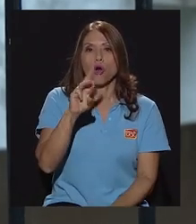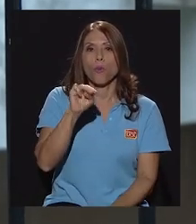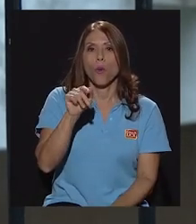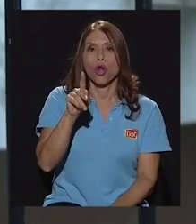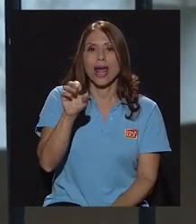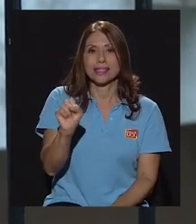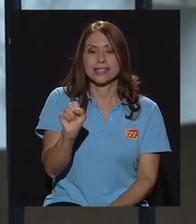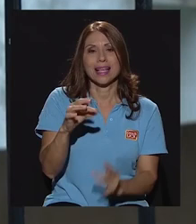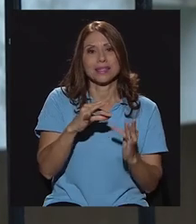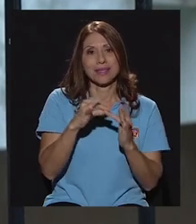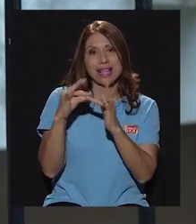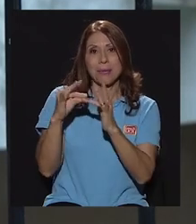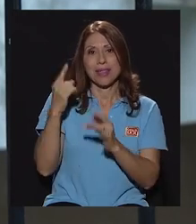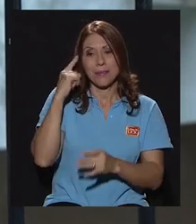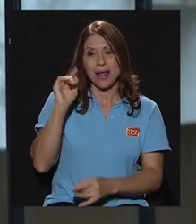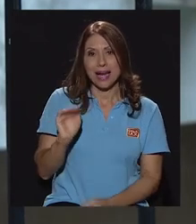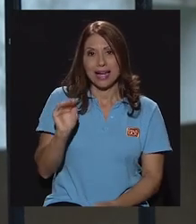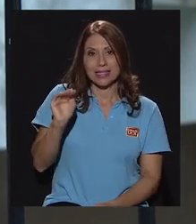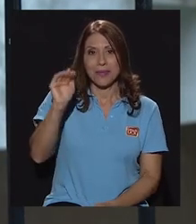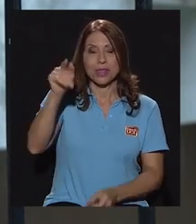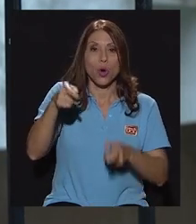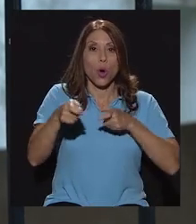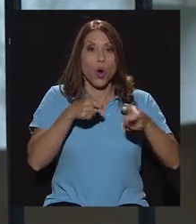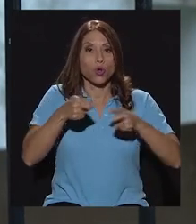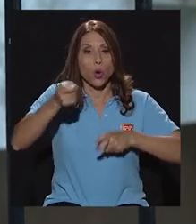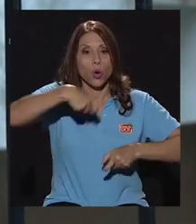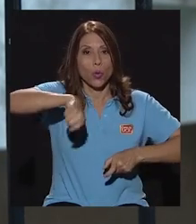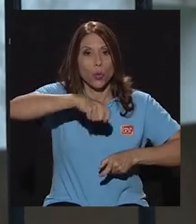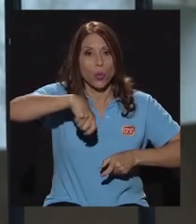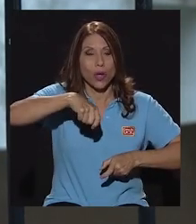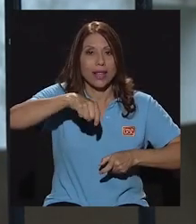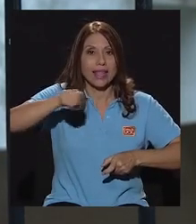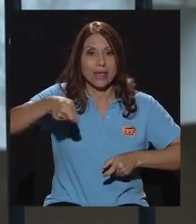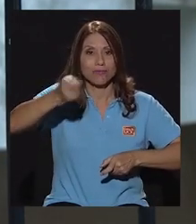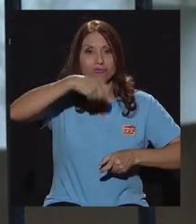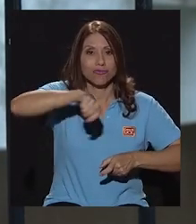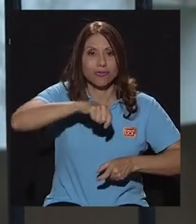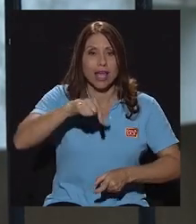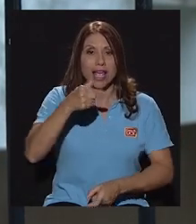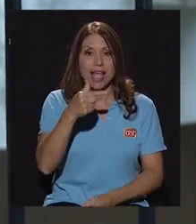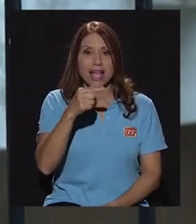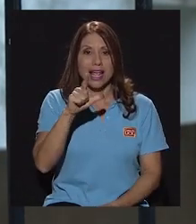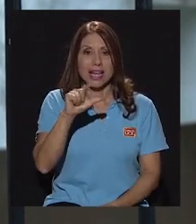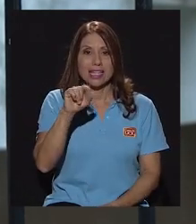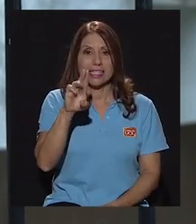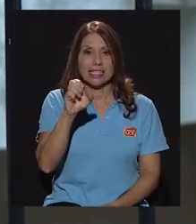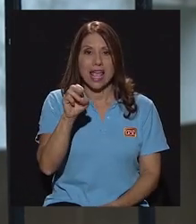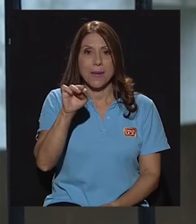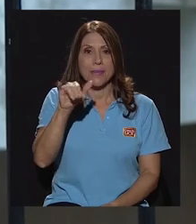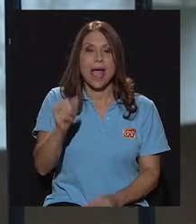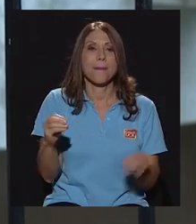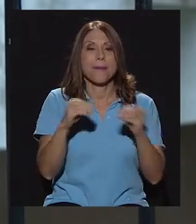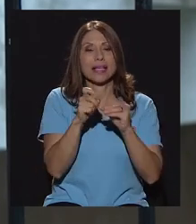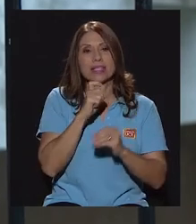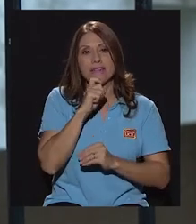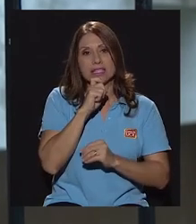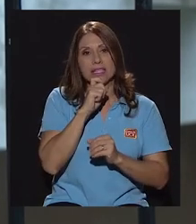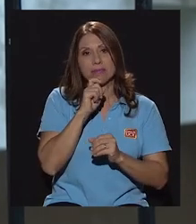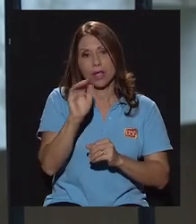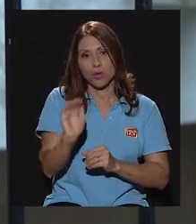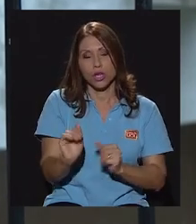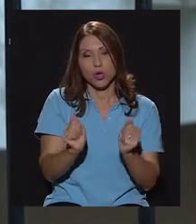hormona de crecimiento, y eso hace que el control glicémico sea un poquito más difícil en un niño con diabetes. Entonces,